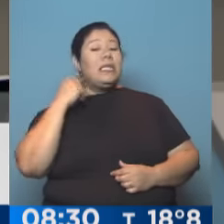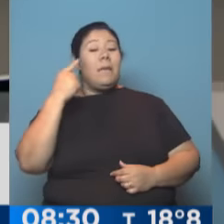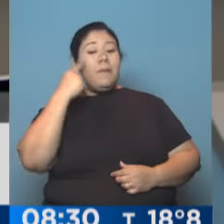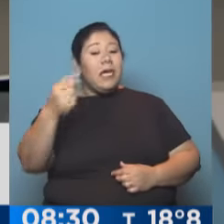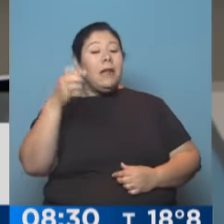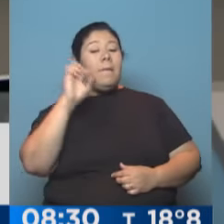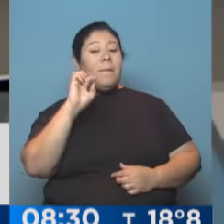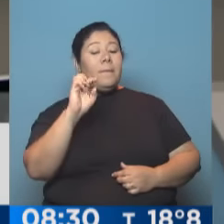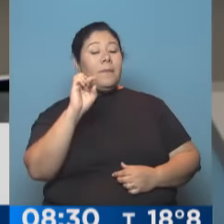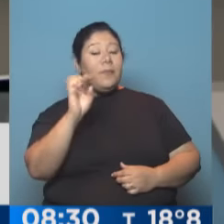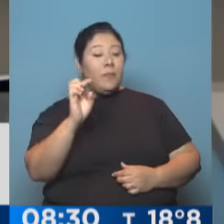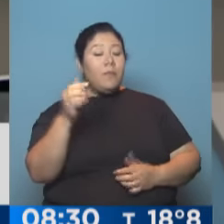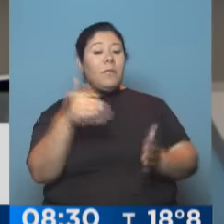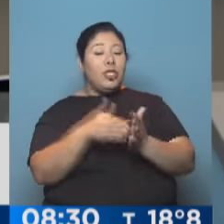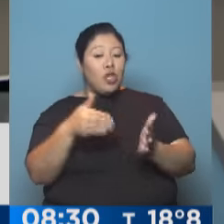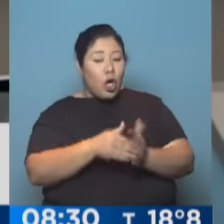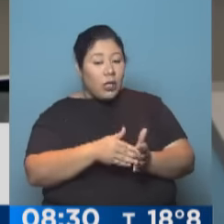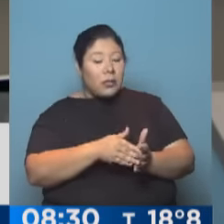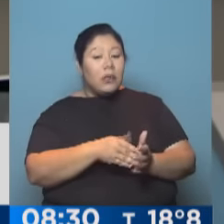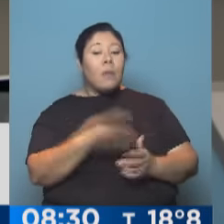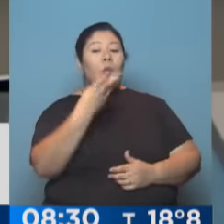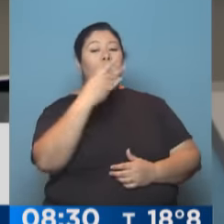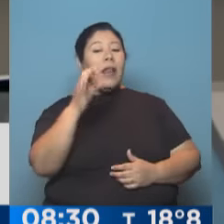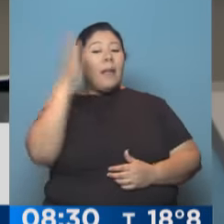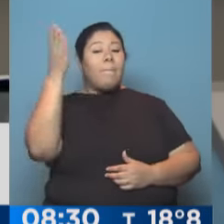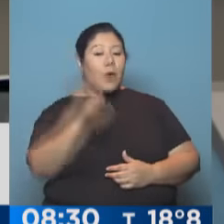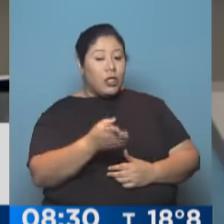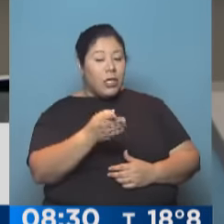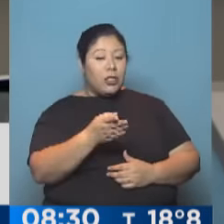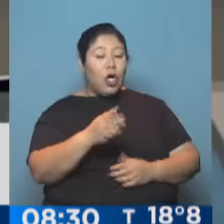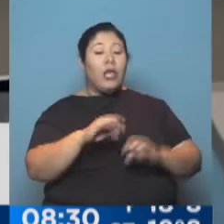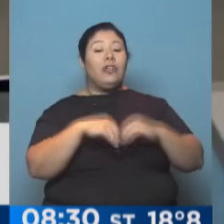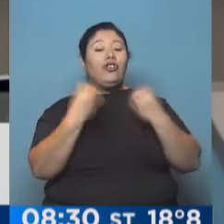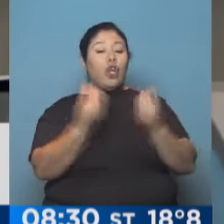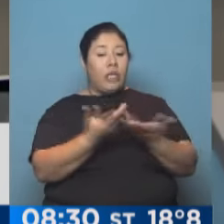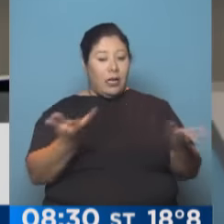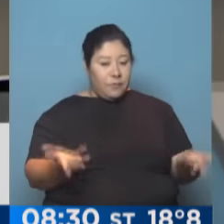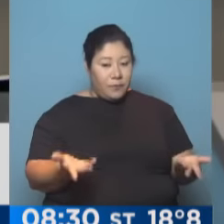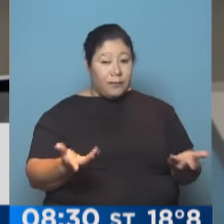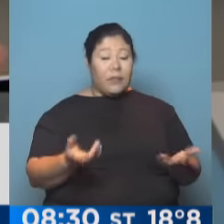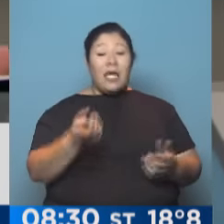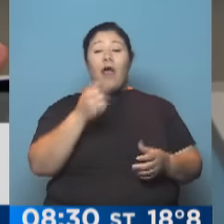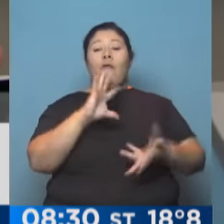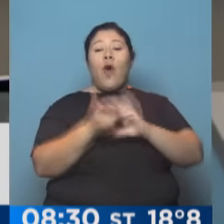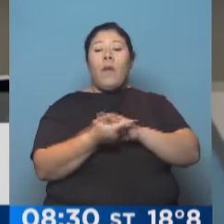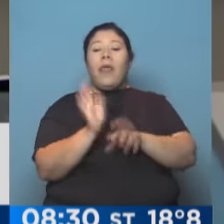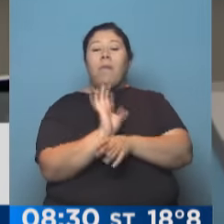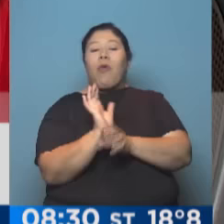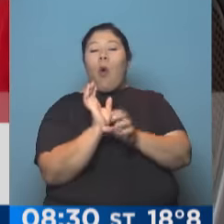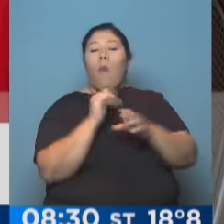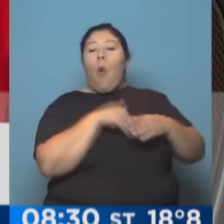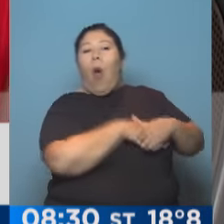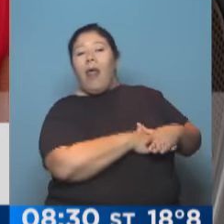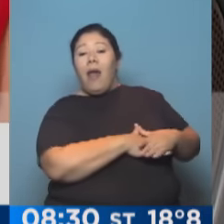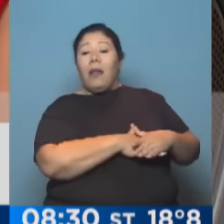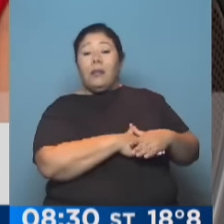40% del total de las exportaciones del año si esto no es una actitud de retención que expliquen qué pasa y